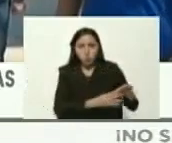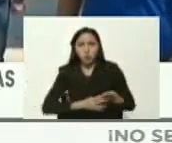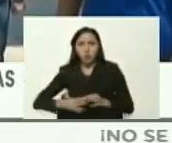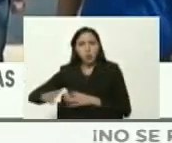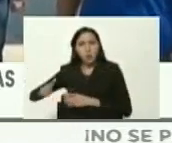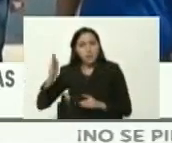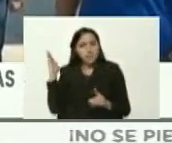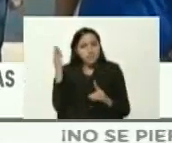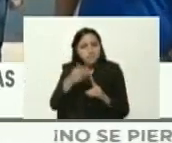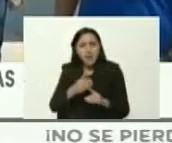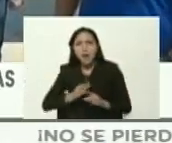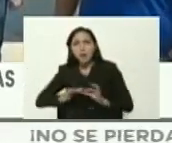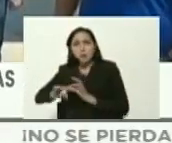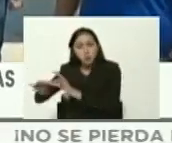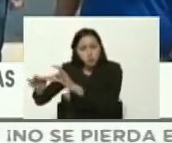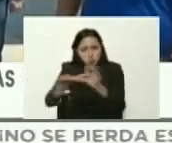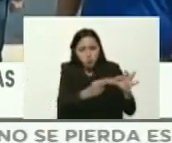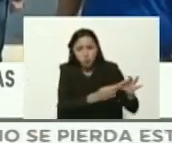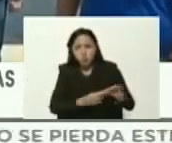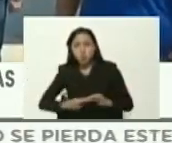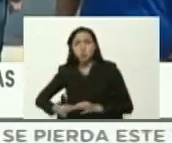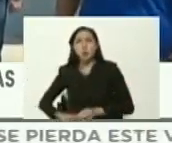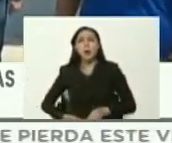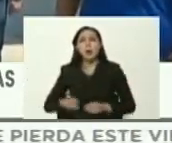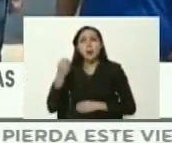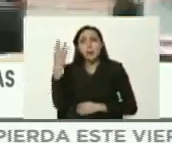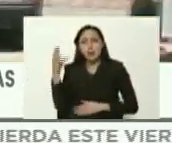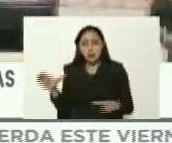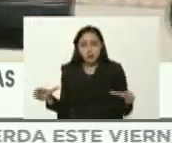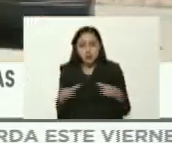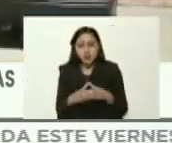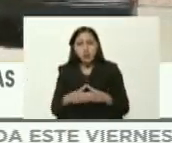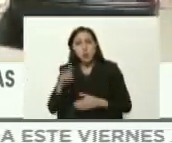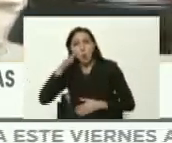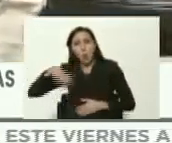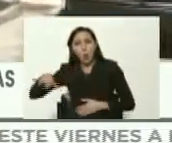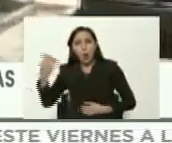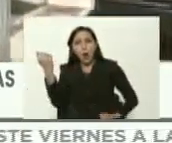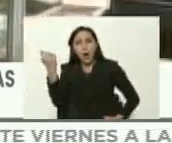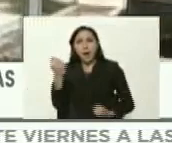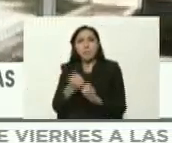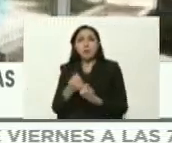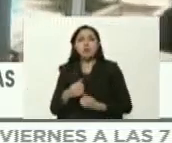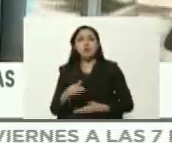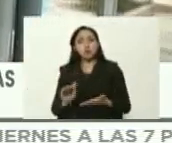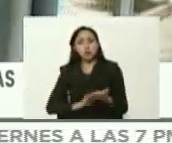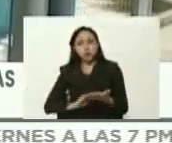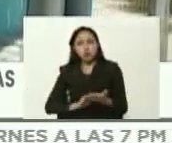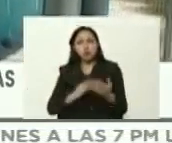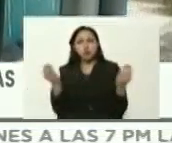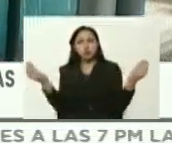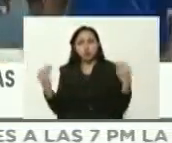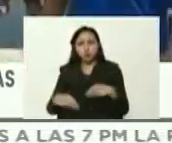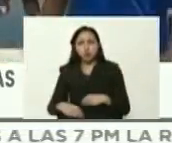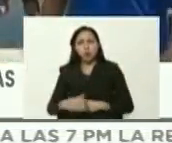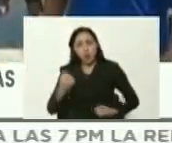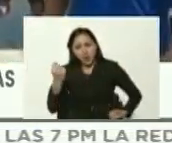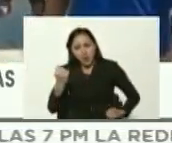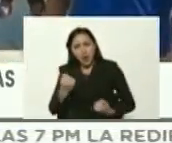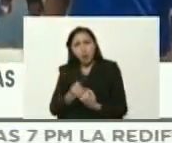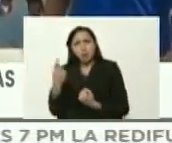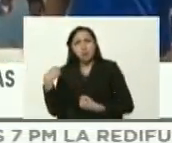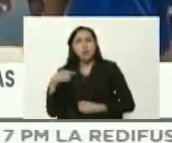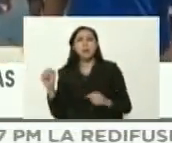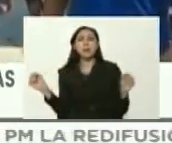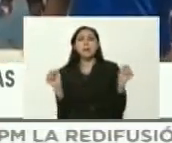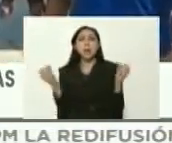de trabajo, partido, pueblo, partido, gobierno, y construir de manera conjunta las soluciones. Cuente con esta comunidad, cuente con el pueblo